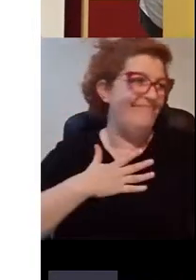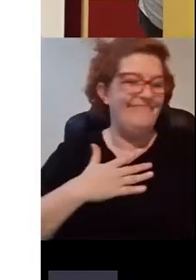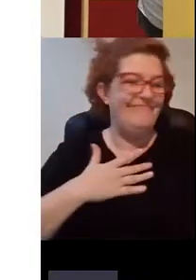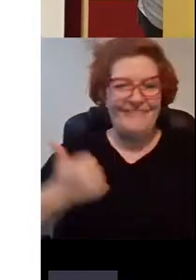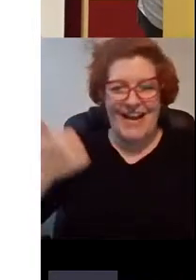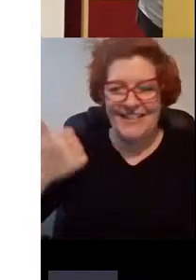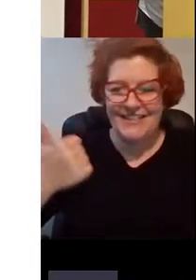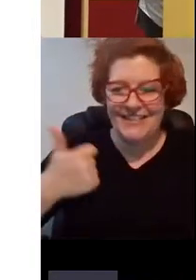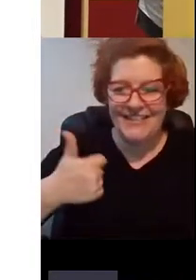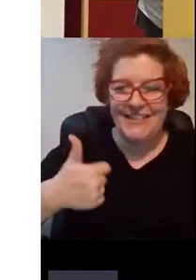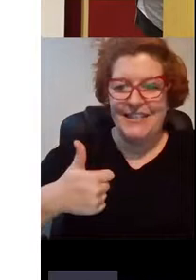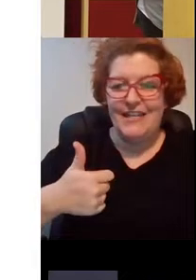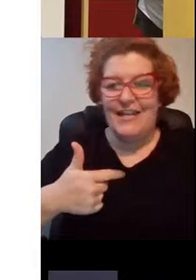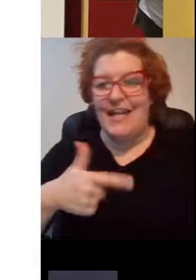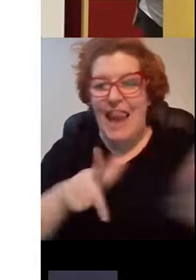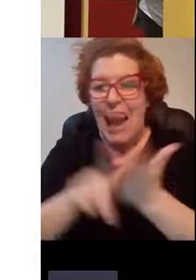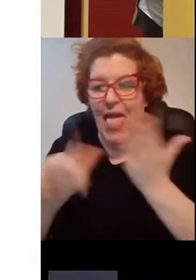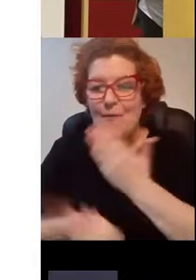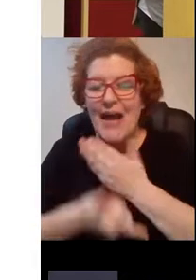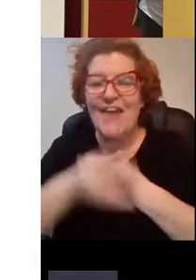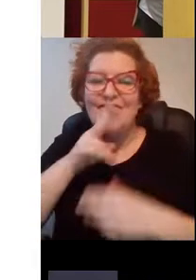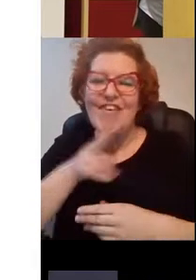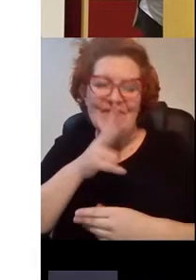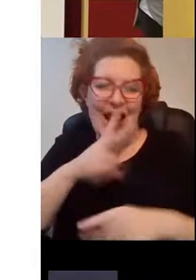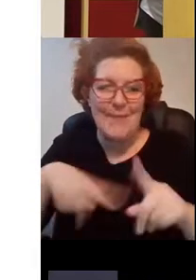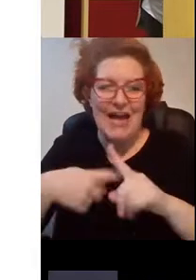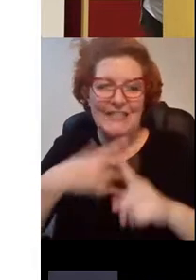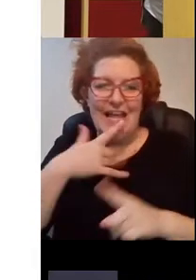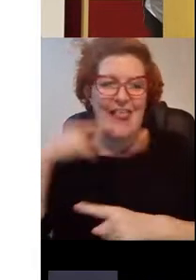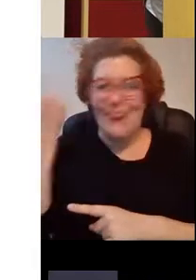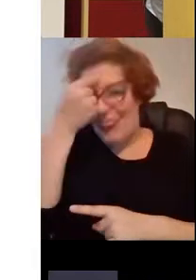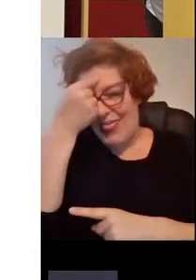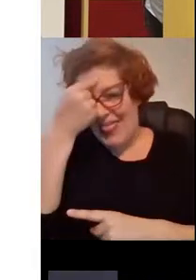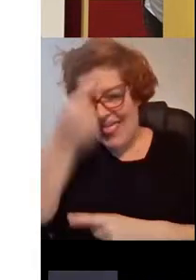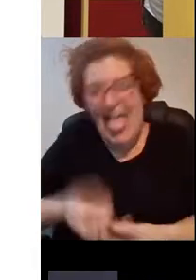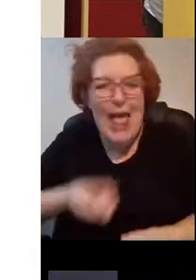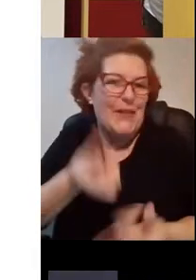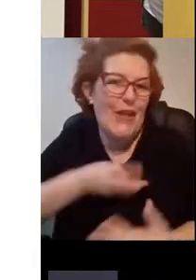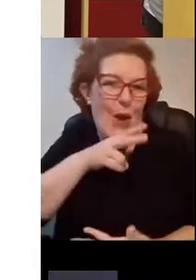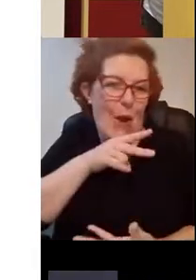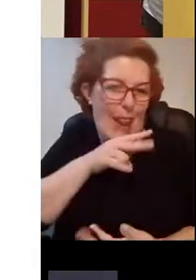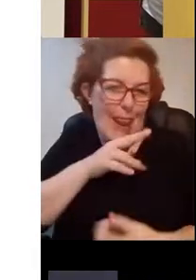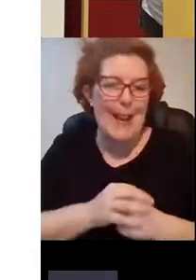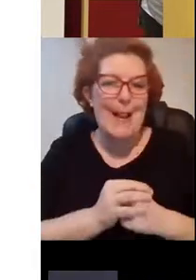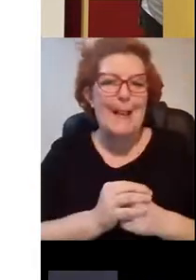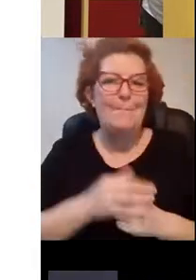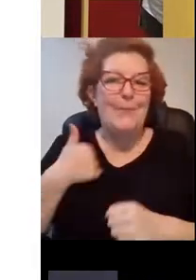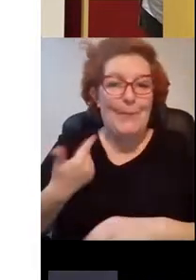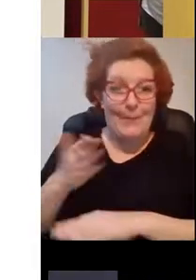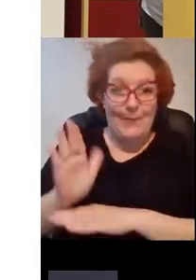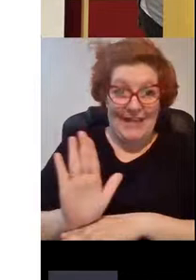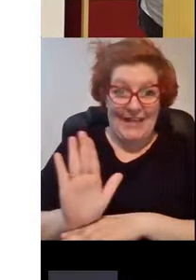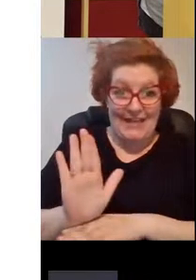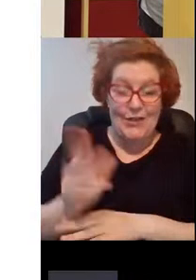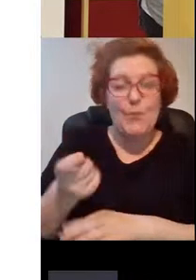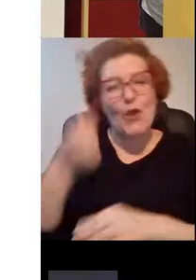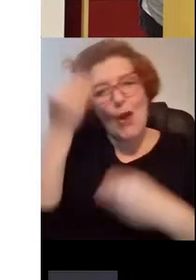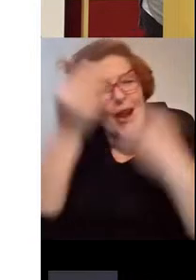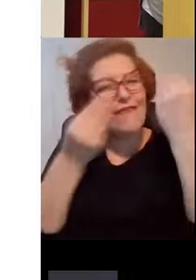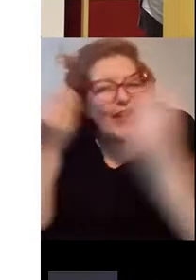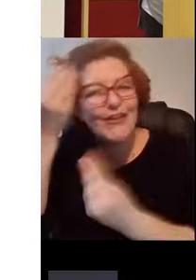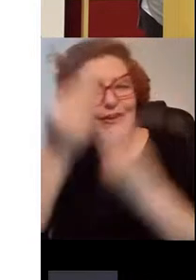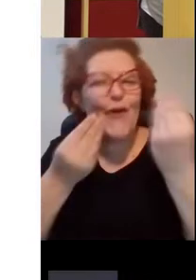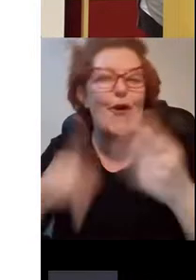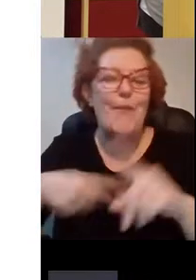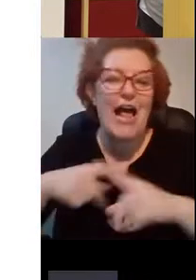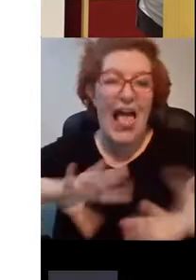lenguaje verbal, ¿no?, y la destreza comunicativa de expresión oral. Y voy a presentar pues unas reflexiones y una